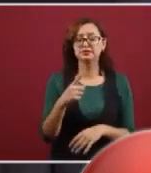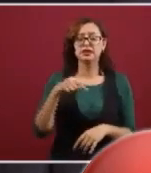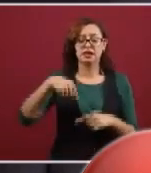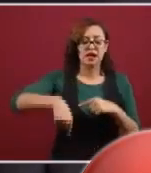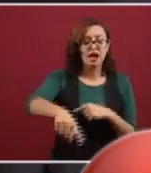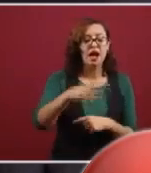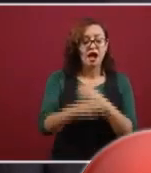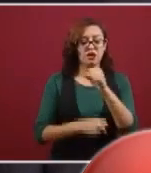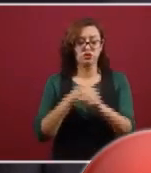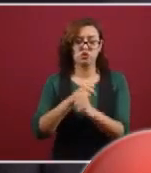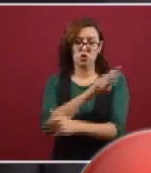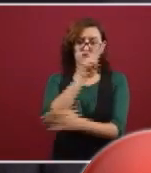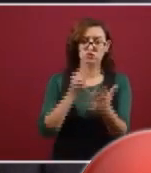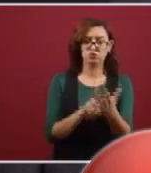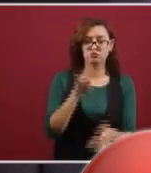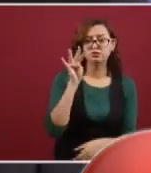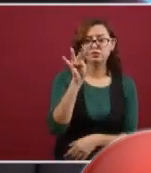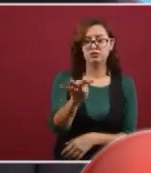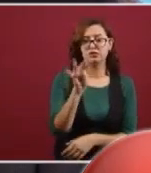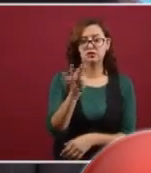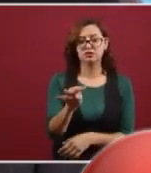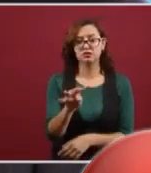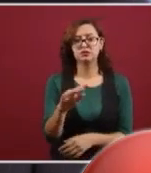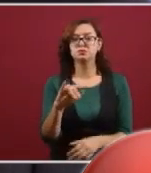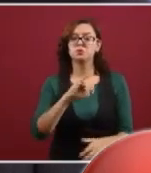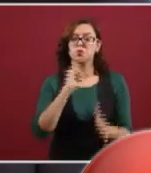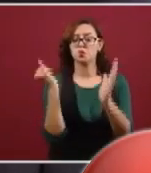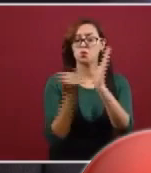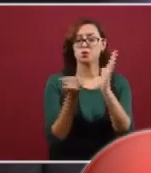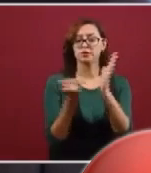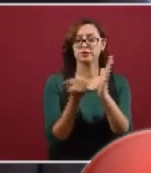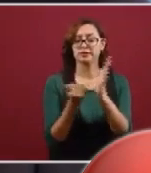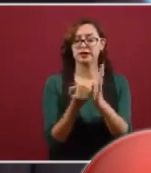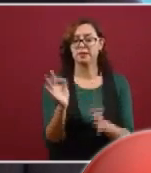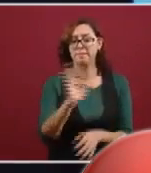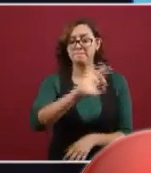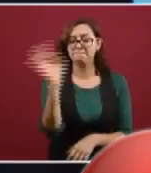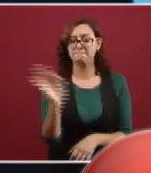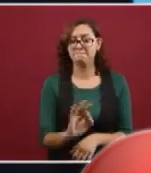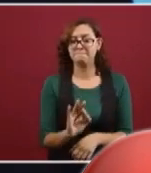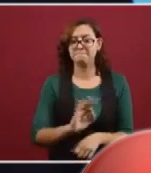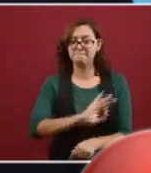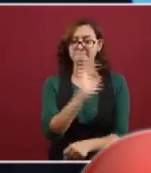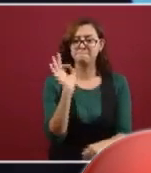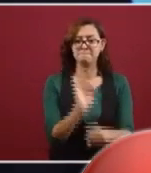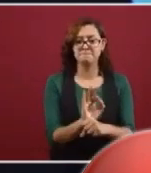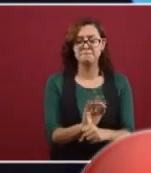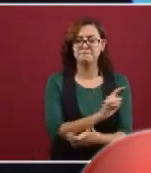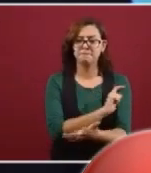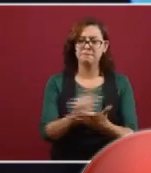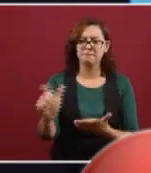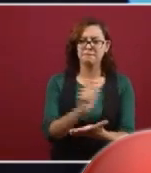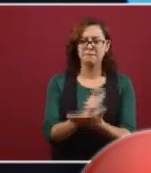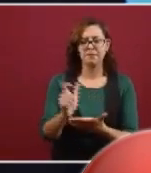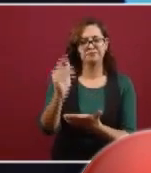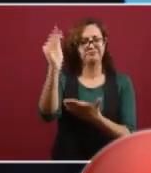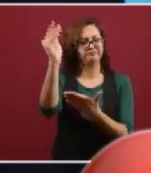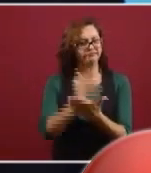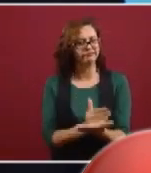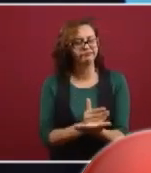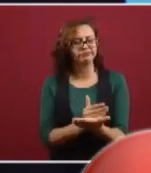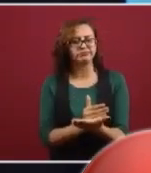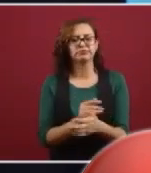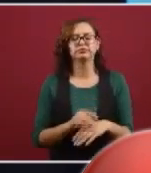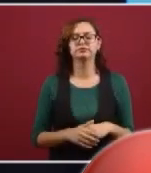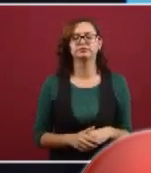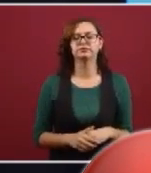2019 se amplió el beneficio fiscal en el pago de los derechos de producción de petróleo a través